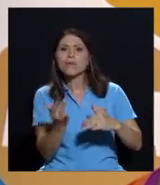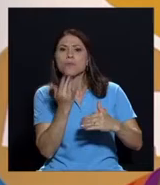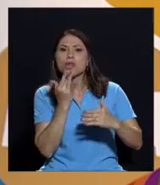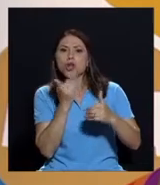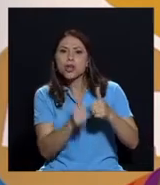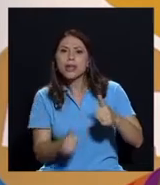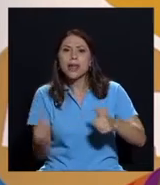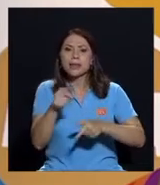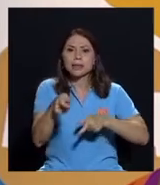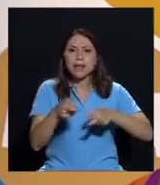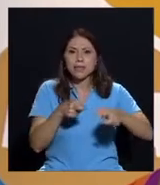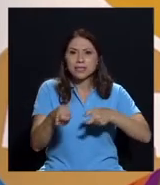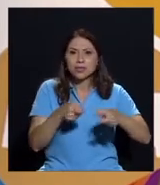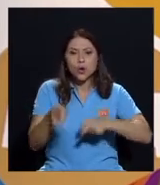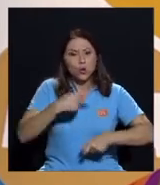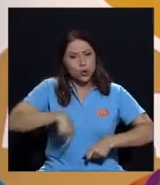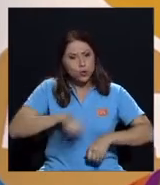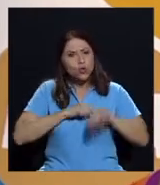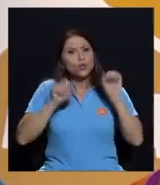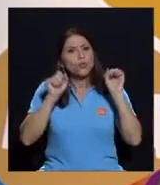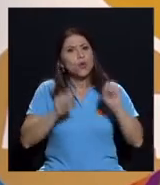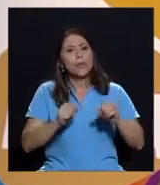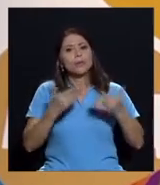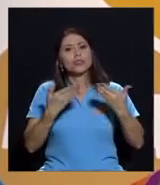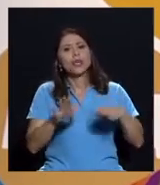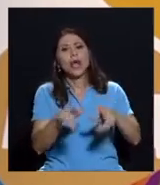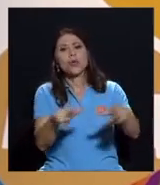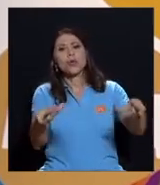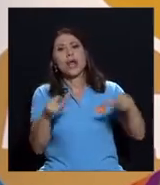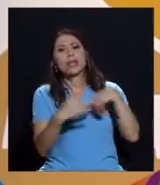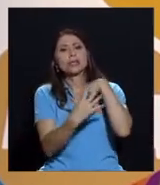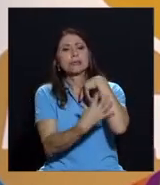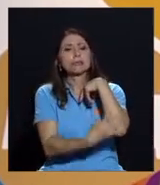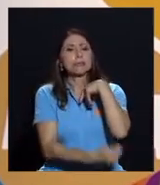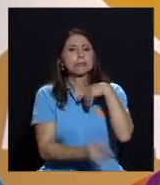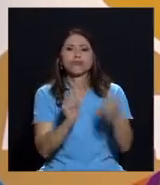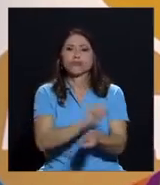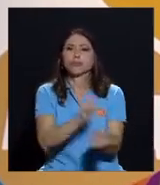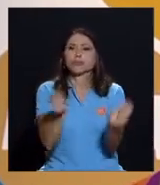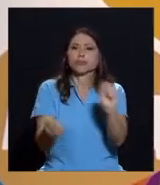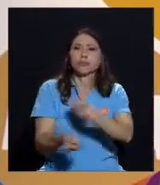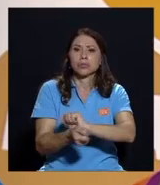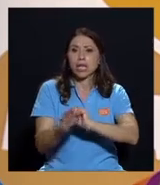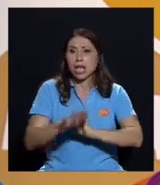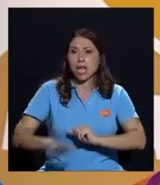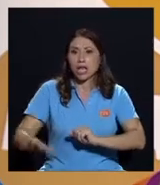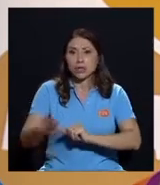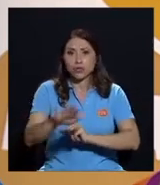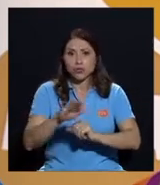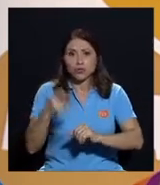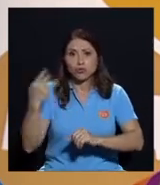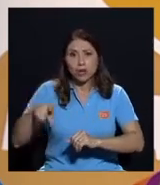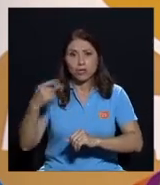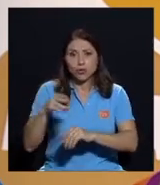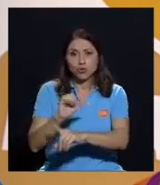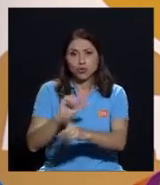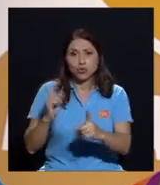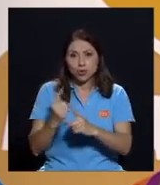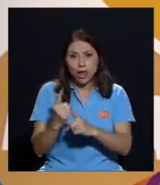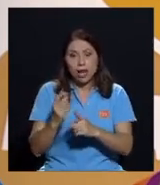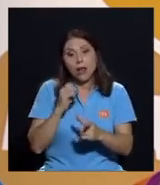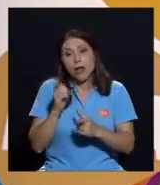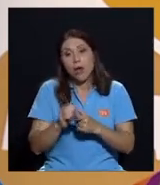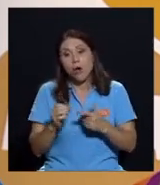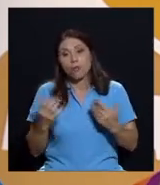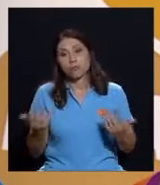nosotros podemos avanzar en la erradicación de precarios que estén en lugares de riesgo social yo por ejemplo que estén en en